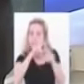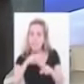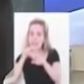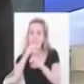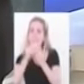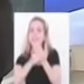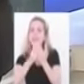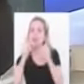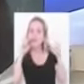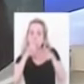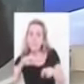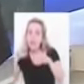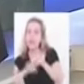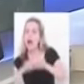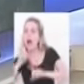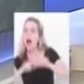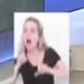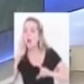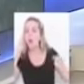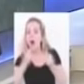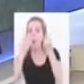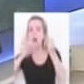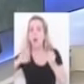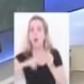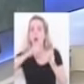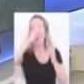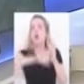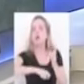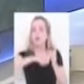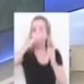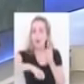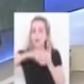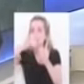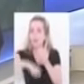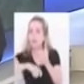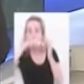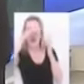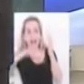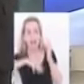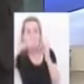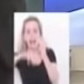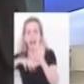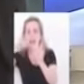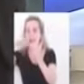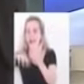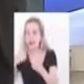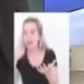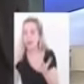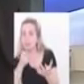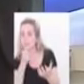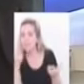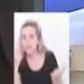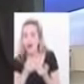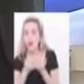insisto me parece que ibarra que es el ministro a cargo tiene que tiene que poner atención a lo que se vio haya una plaza de mayo hay